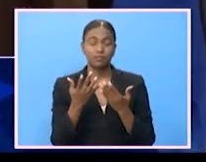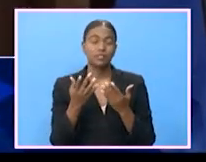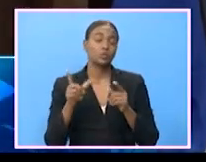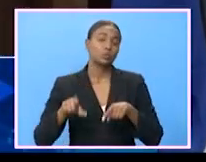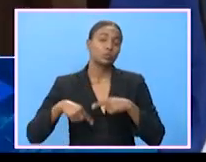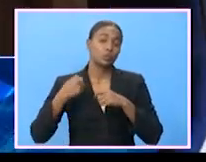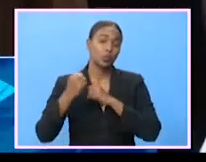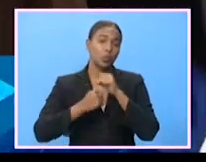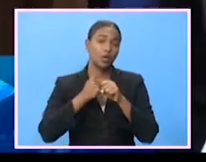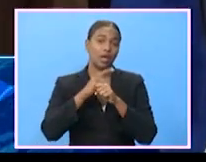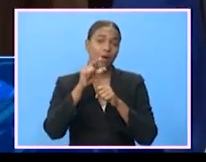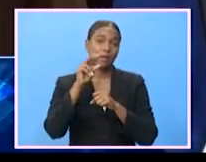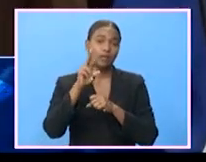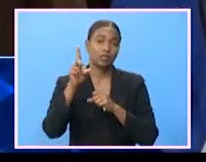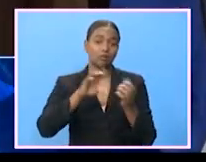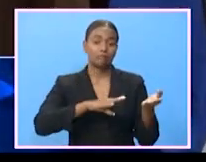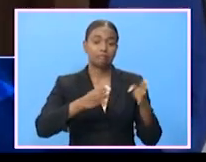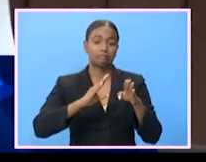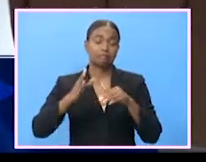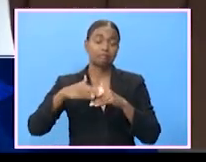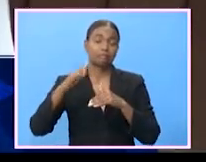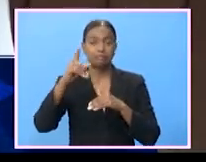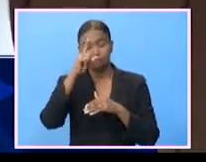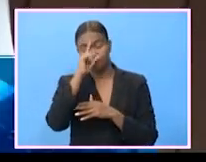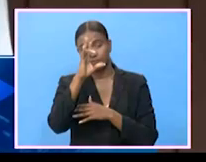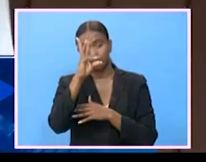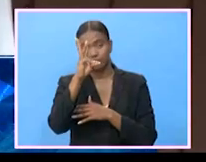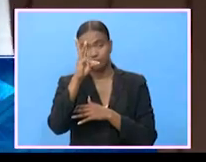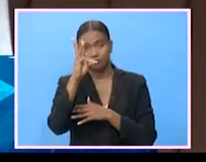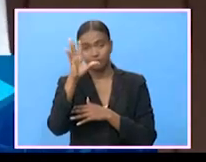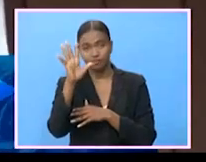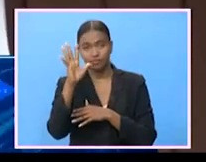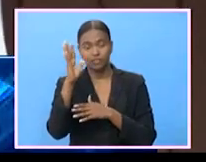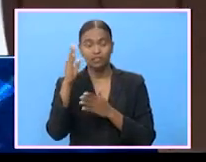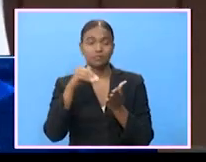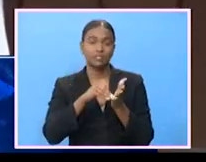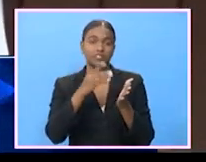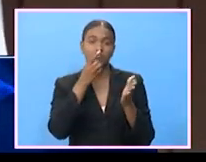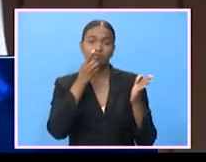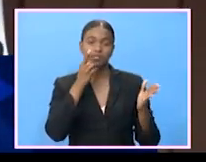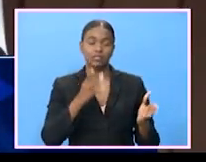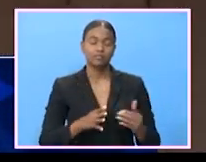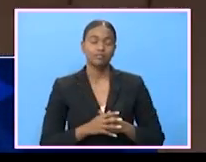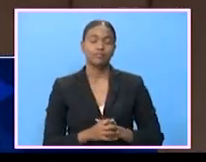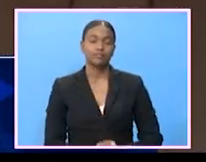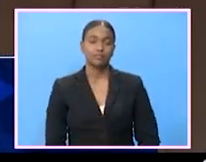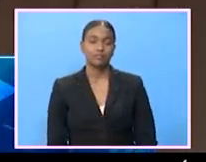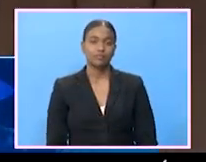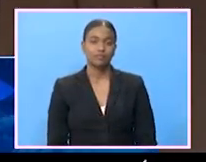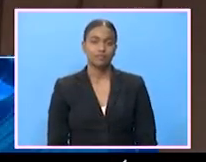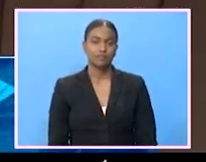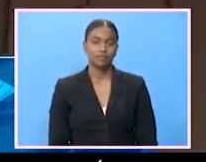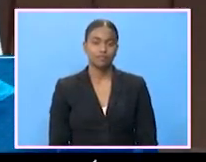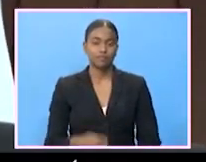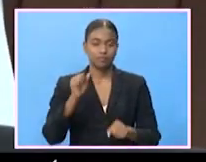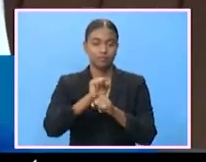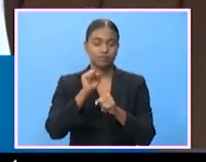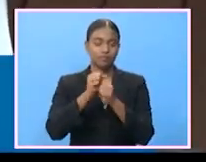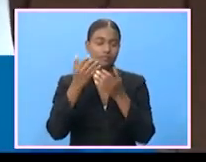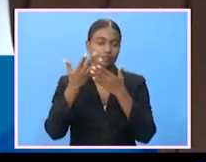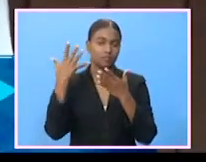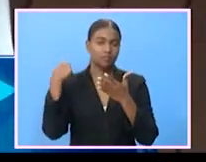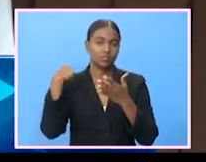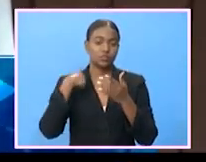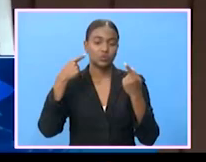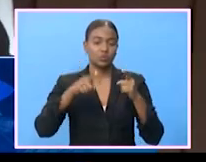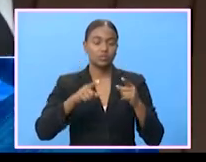durante el 2021 cobraron la vida de al menos 65 mil dominicanos. En la jornada pasada tuvimos la